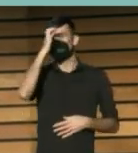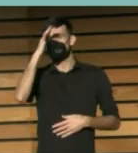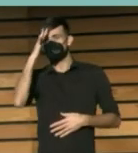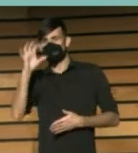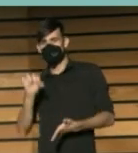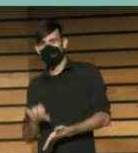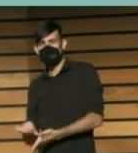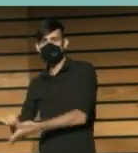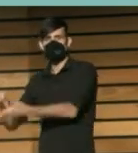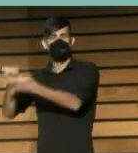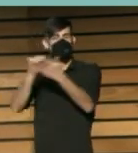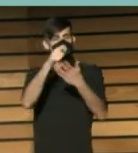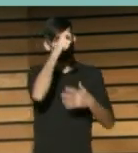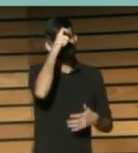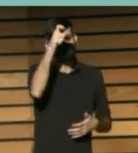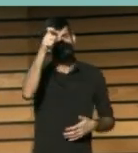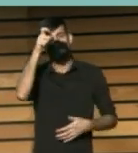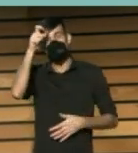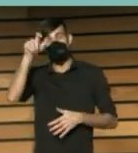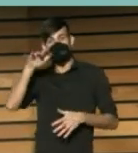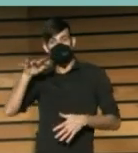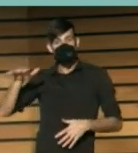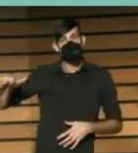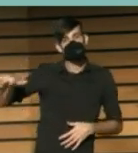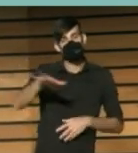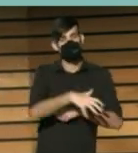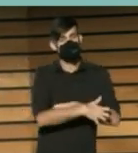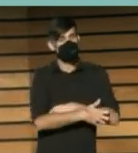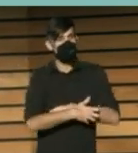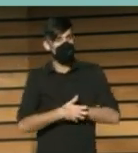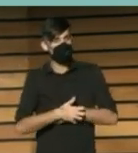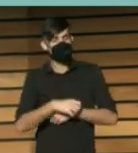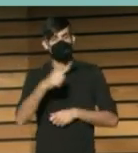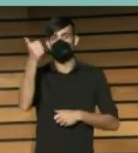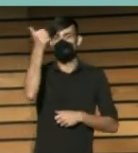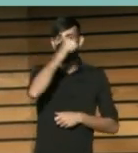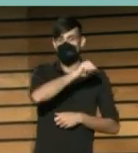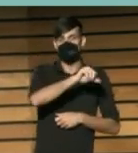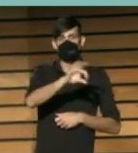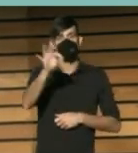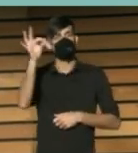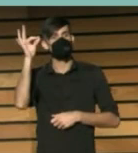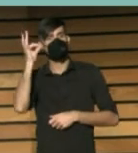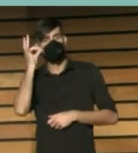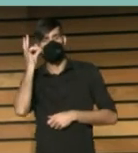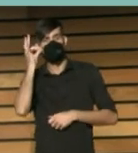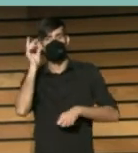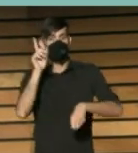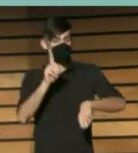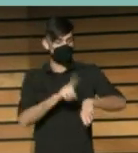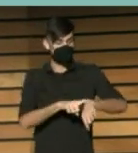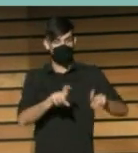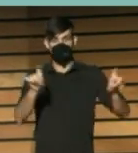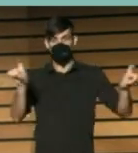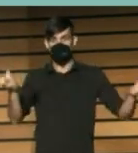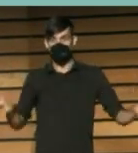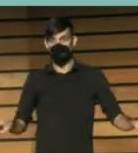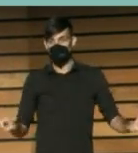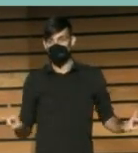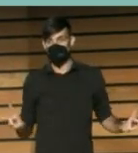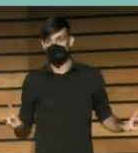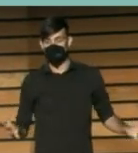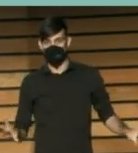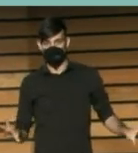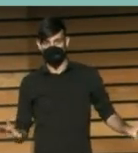los pueblos, en las aldeas más humildes, hombres y mujeres dedicasen los ratos no ocupados por sus tareas